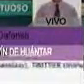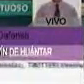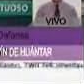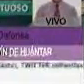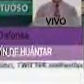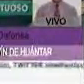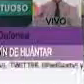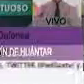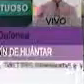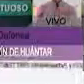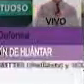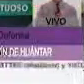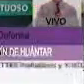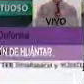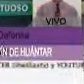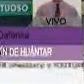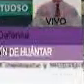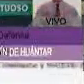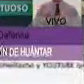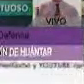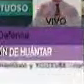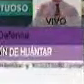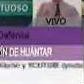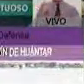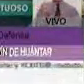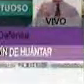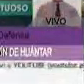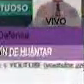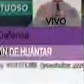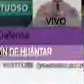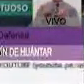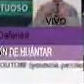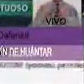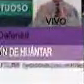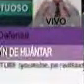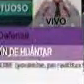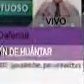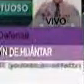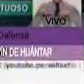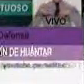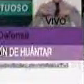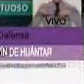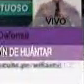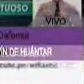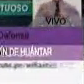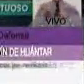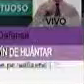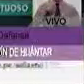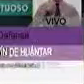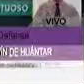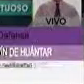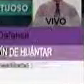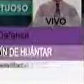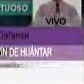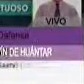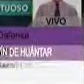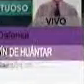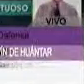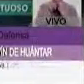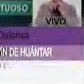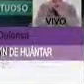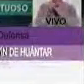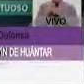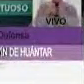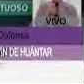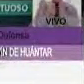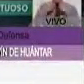Basta ya de emplear públicamente audios manipulados, editados